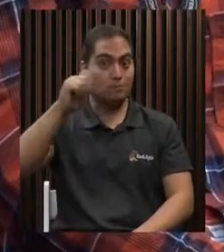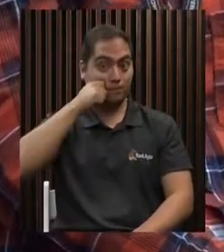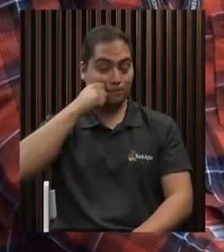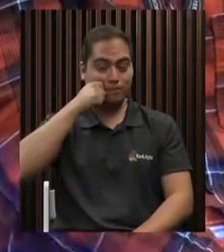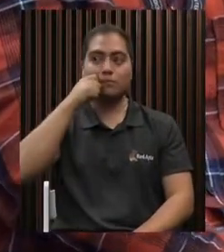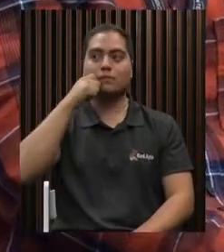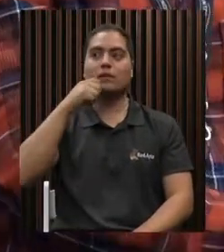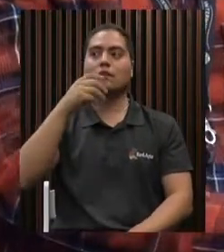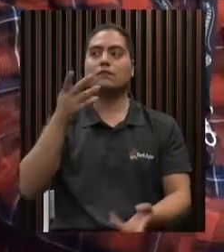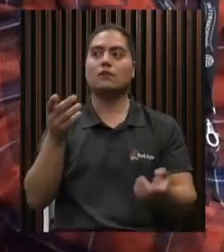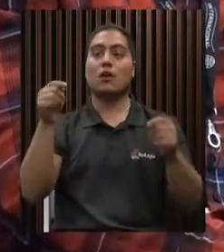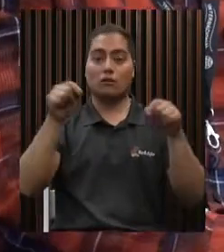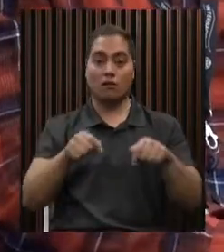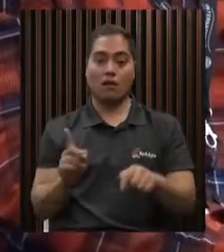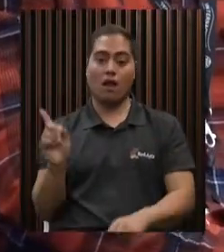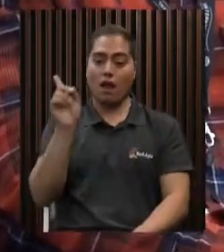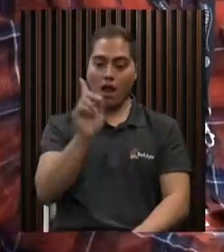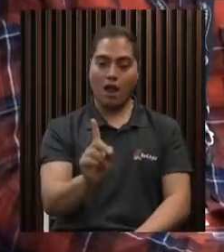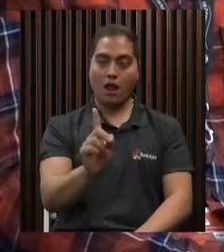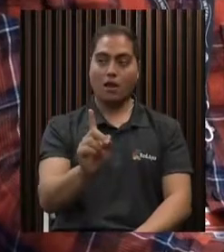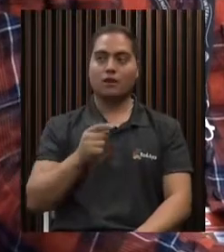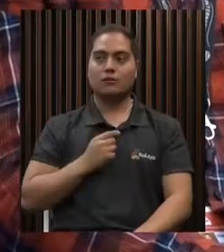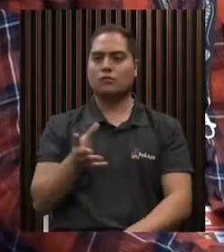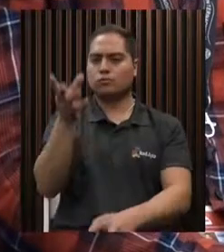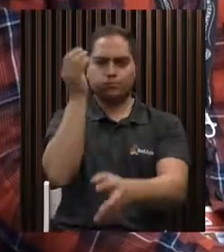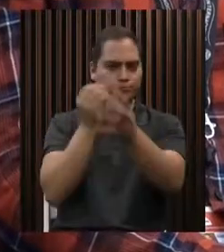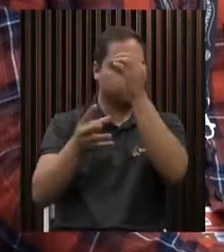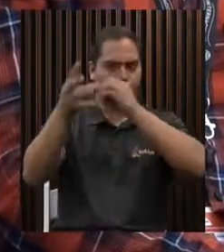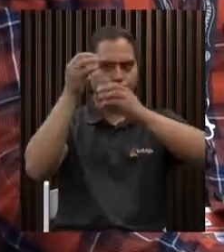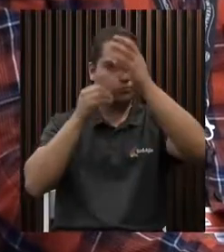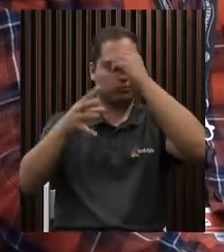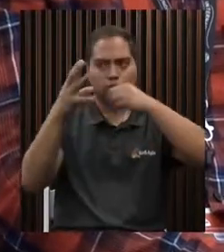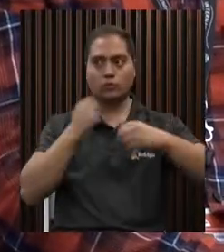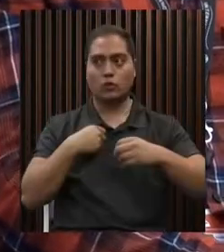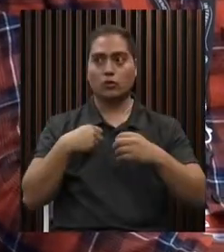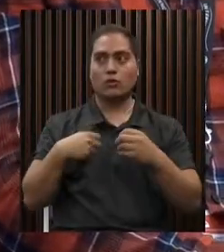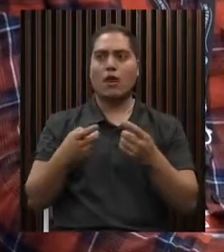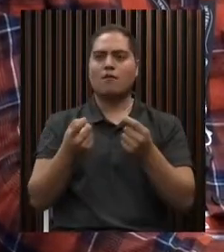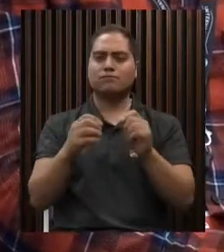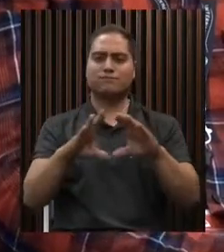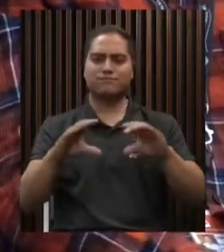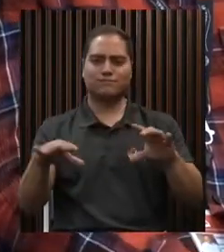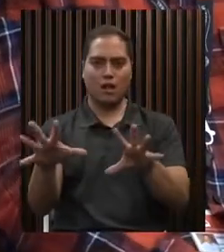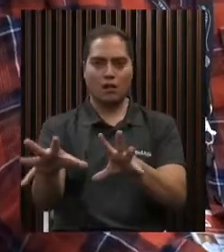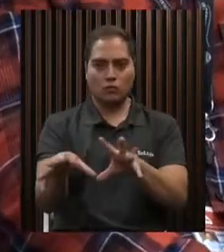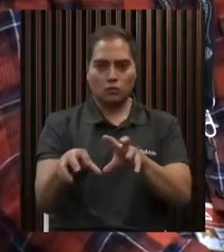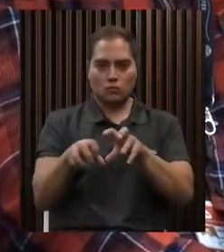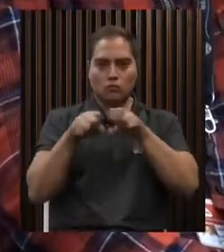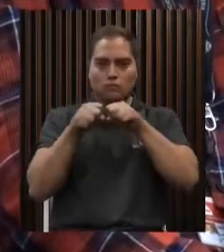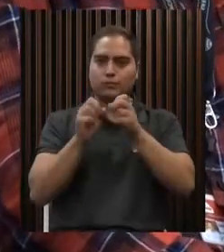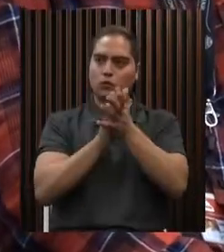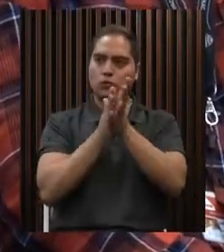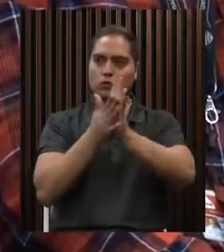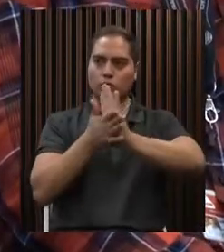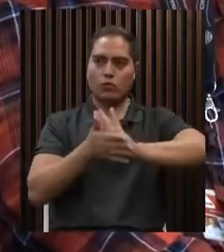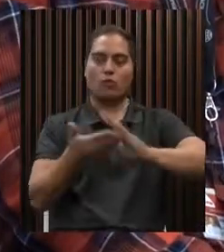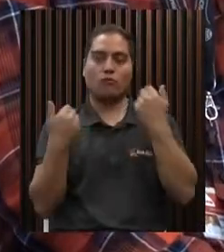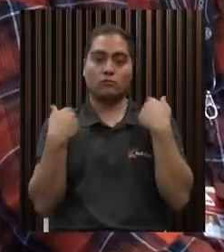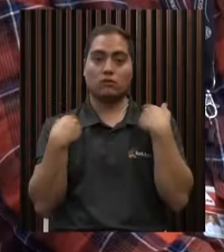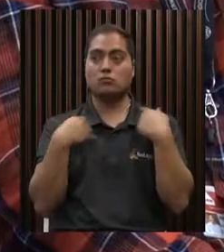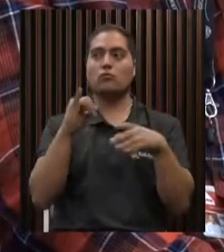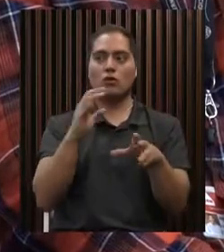ávido de aprender. Estoy absorbiendo todo como ejercicio de inclusión y